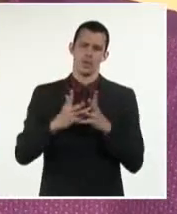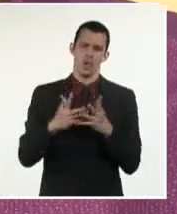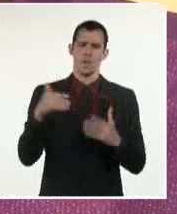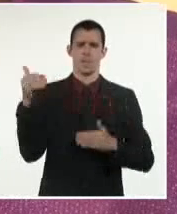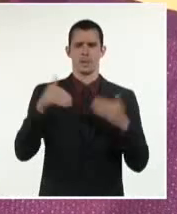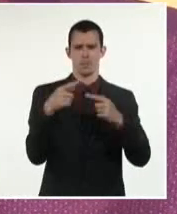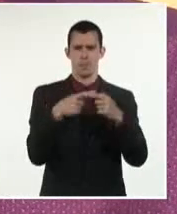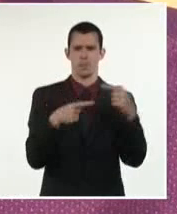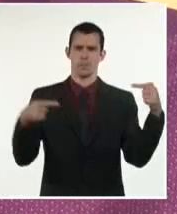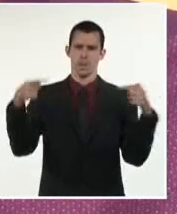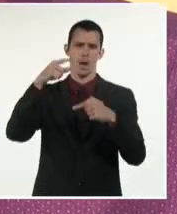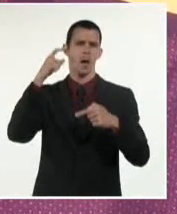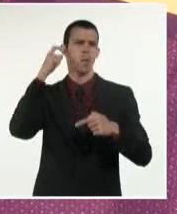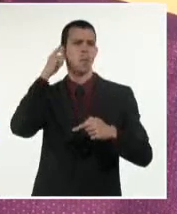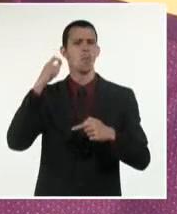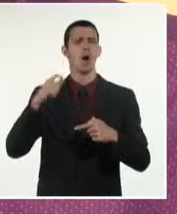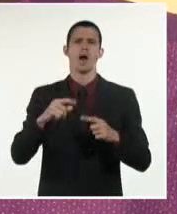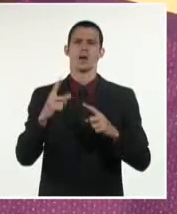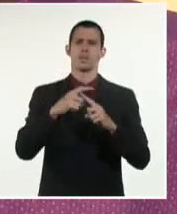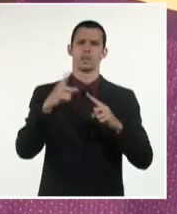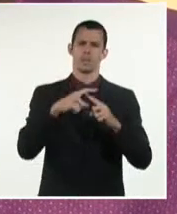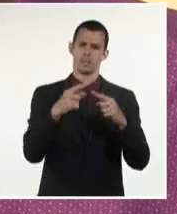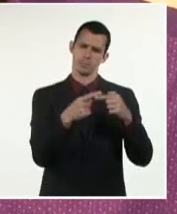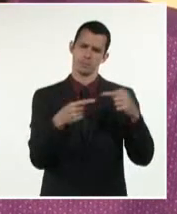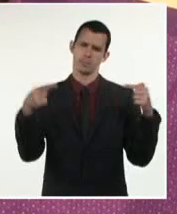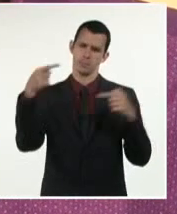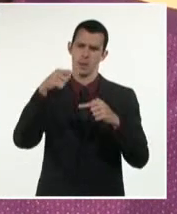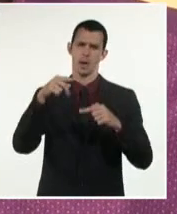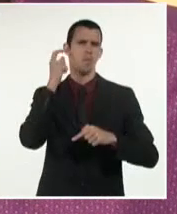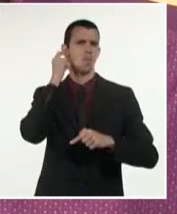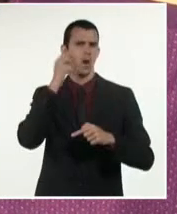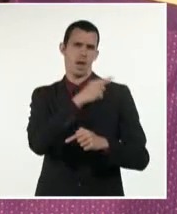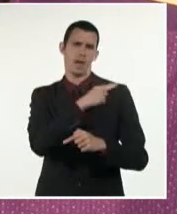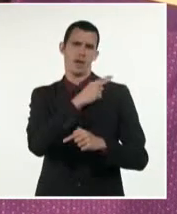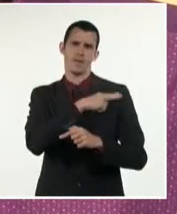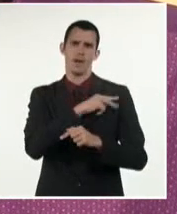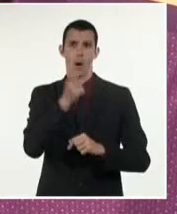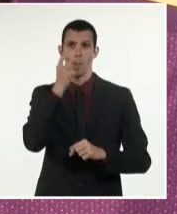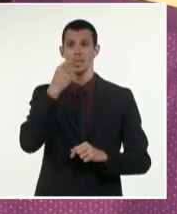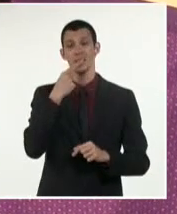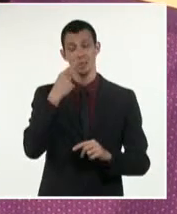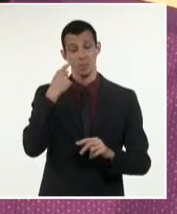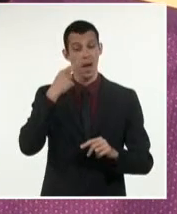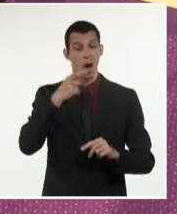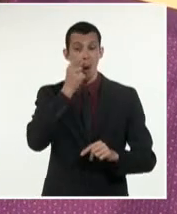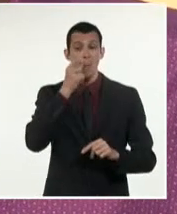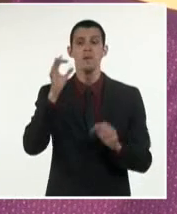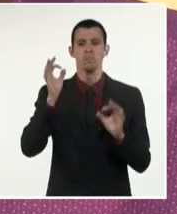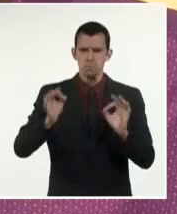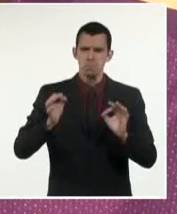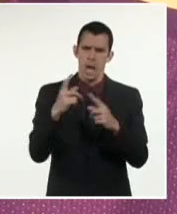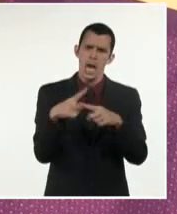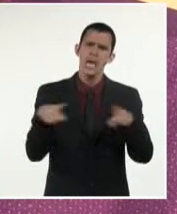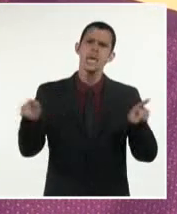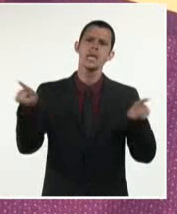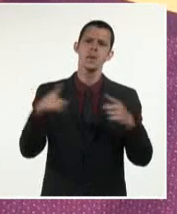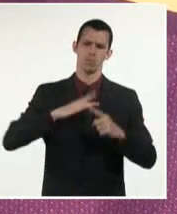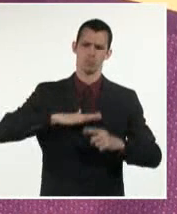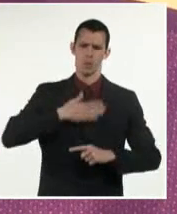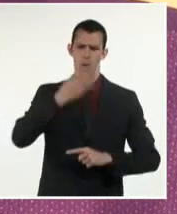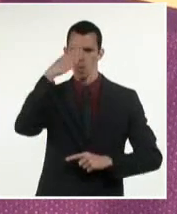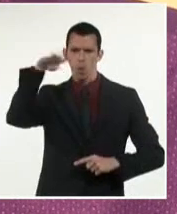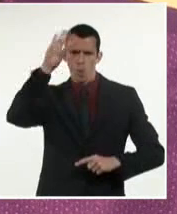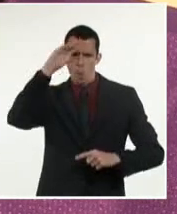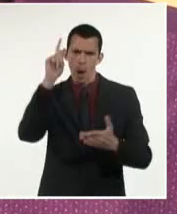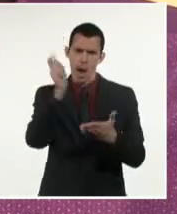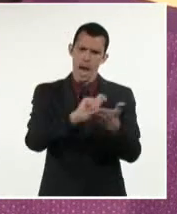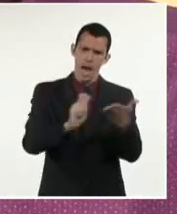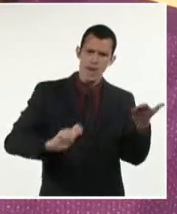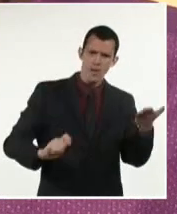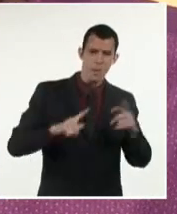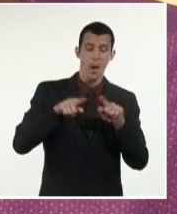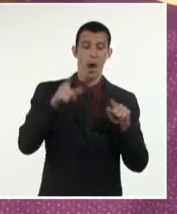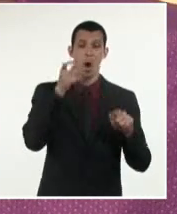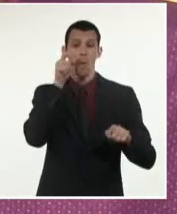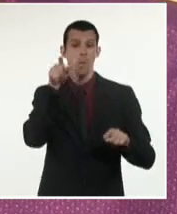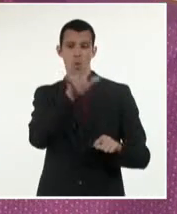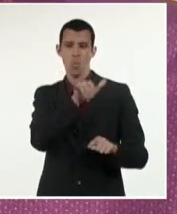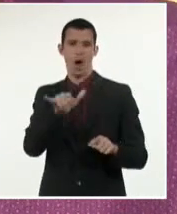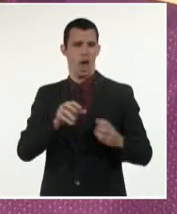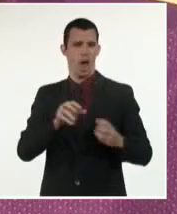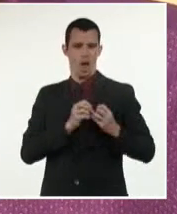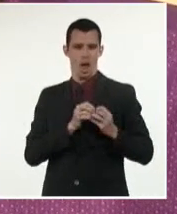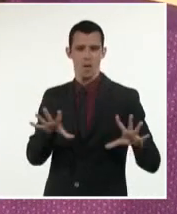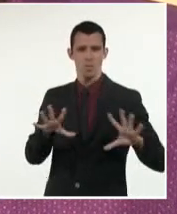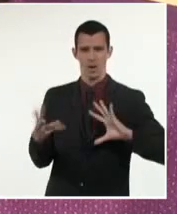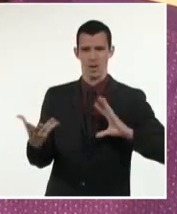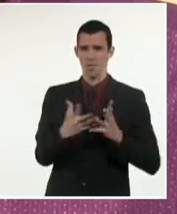no solamente fue el autor de nuestro Himno Nacional sino que perucho legó un ejemplo legó una